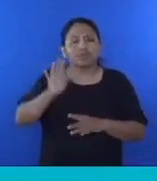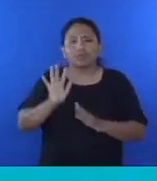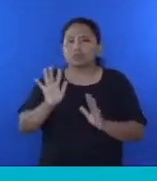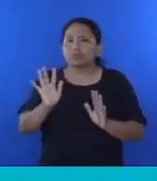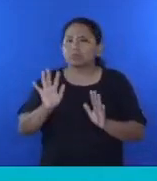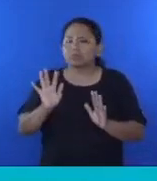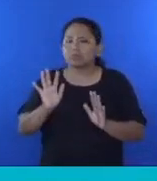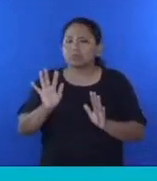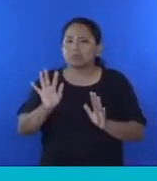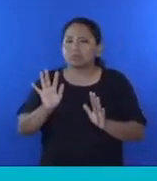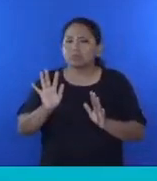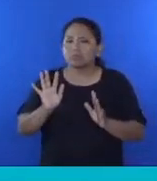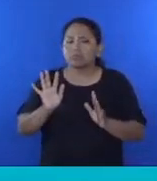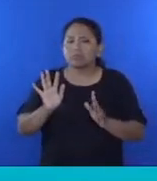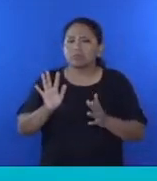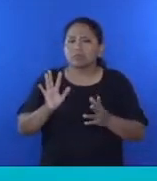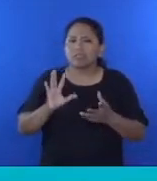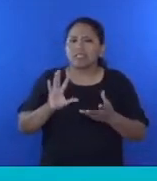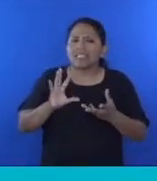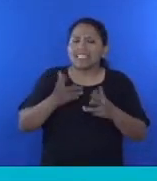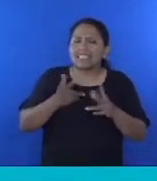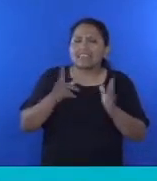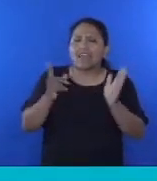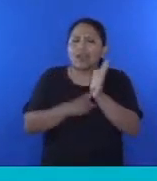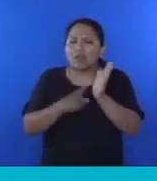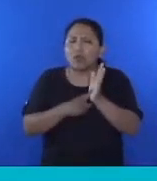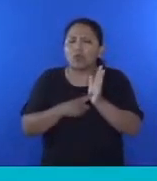no ha habido buena fe en la interpretación de esa